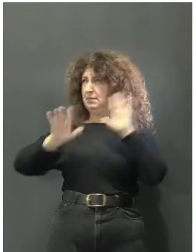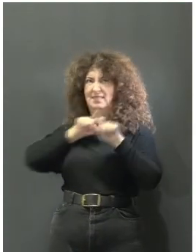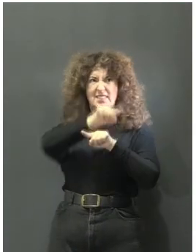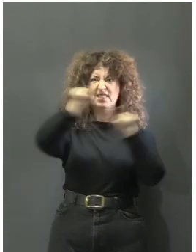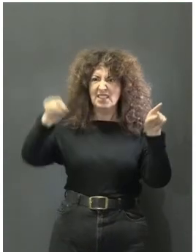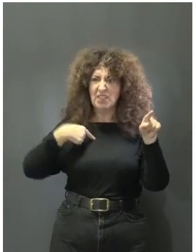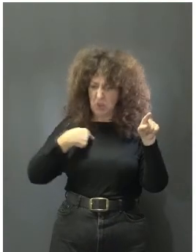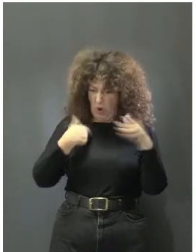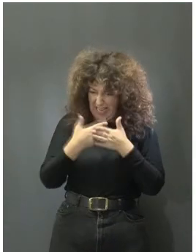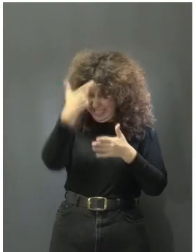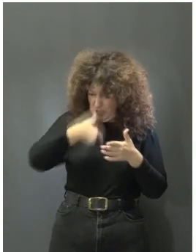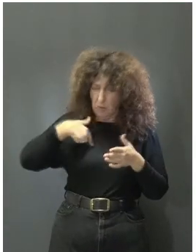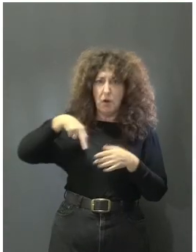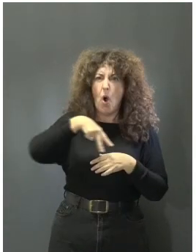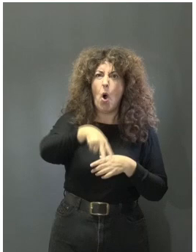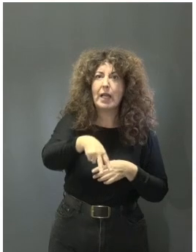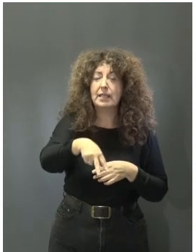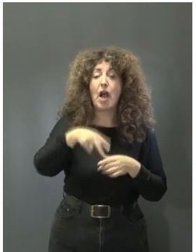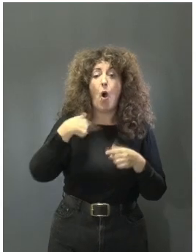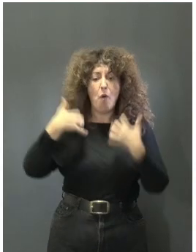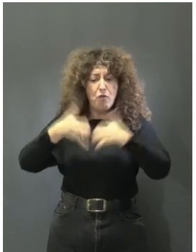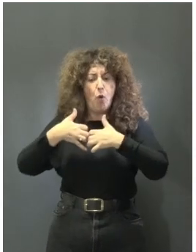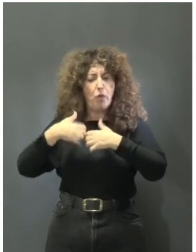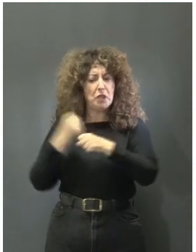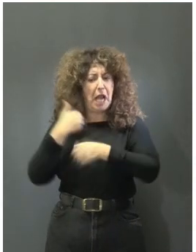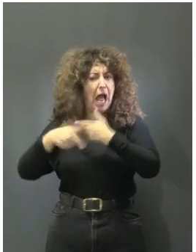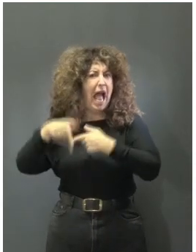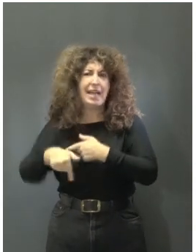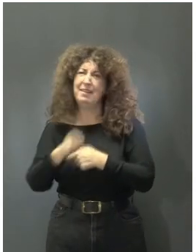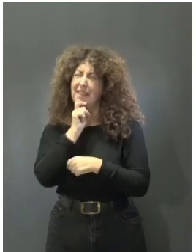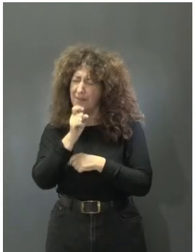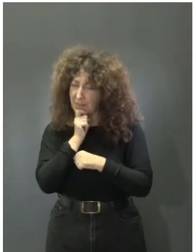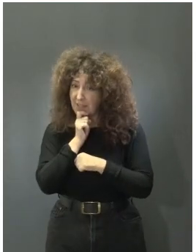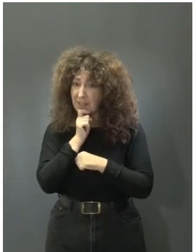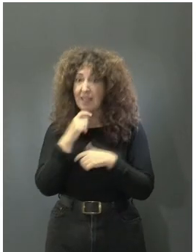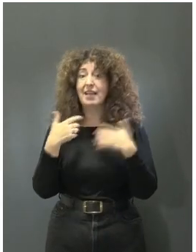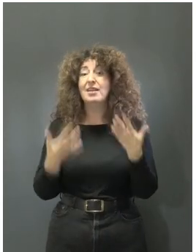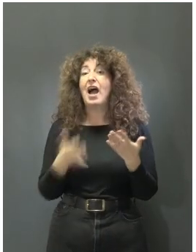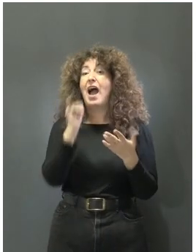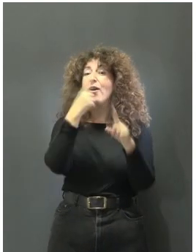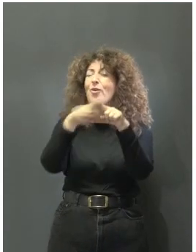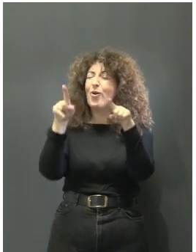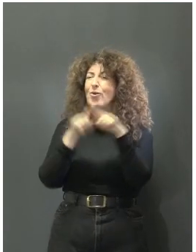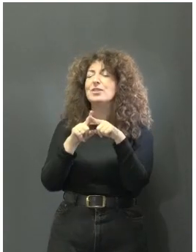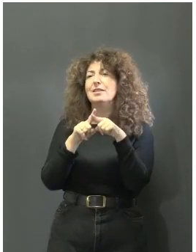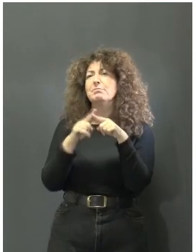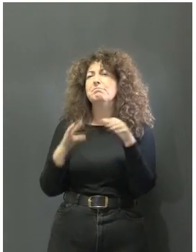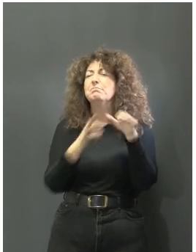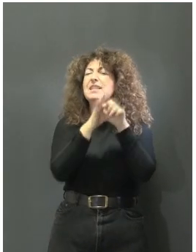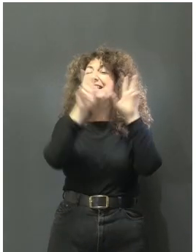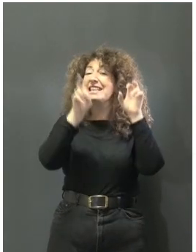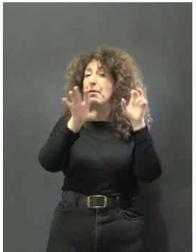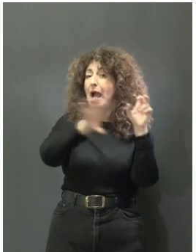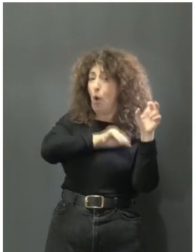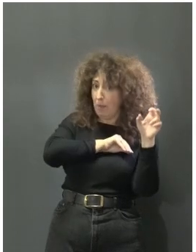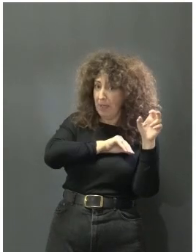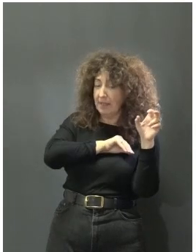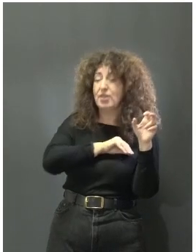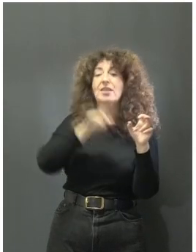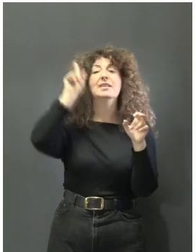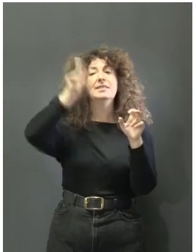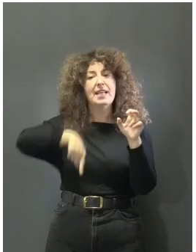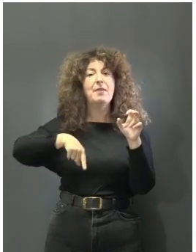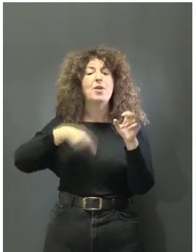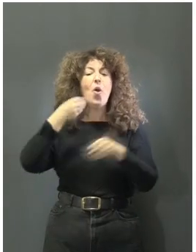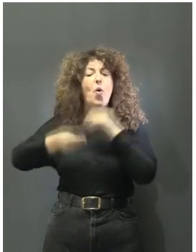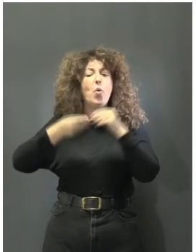para orientarte, pero son complejos para funcionar en ellos y que hay componentes que tienen que ver con la comprensión, pero tienen que ver con el propio